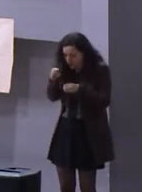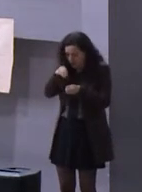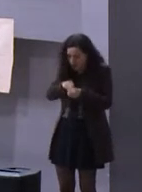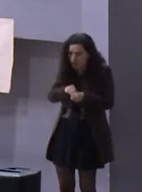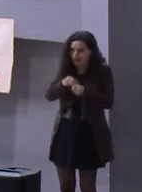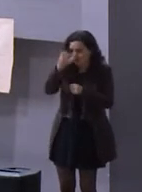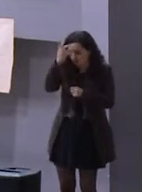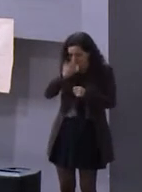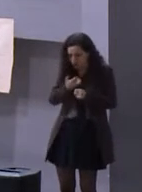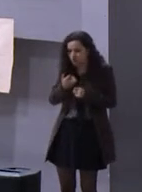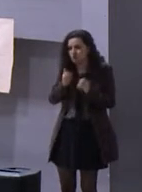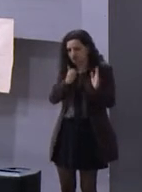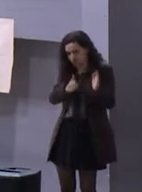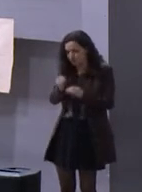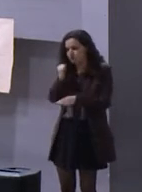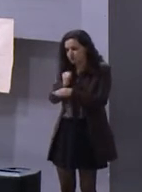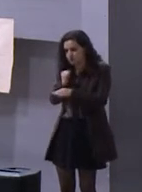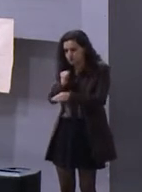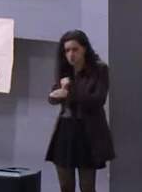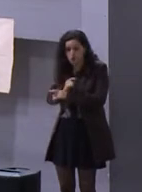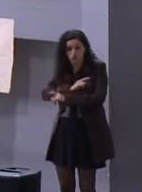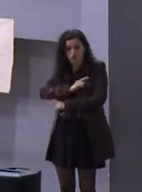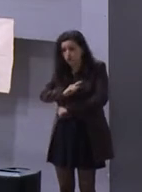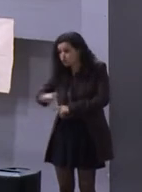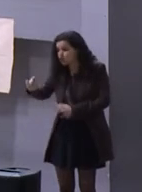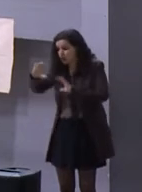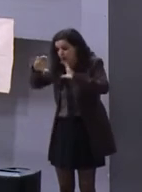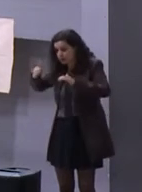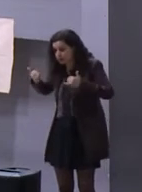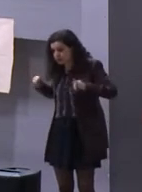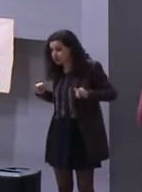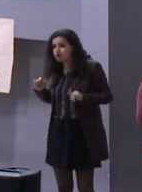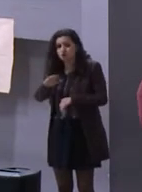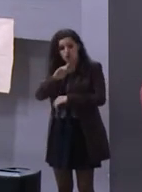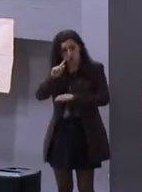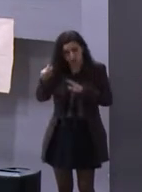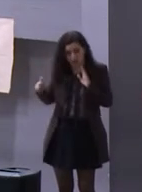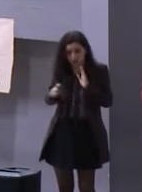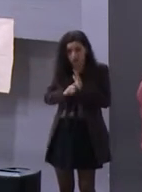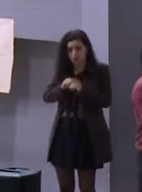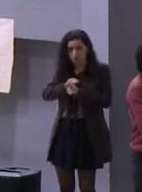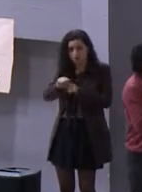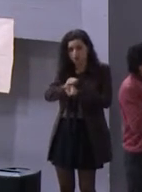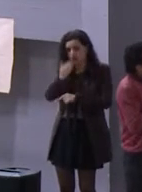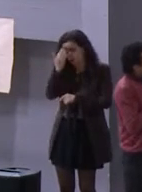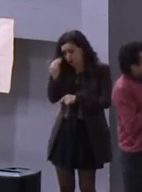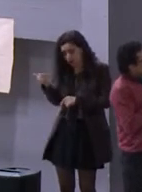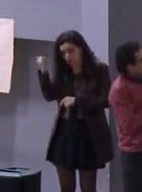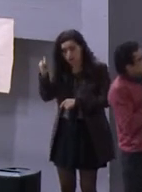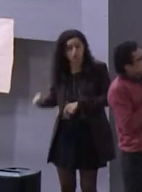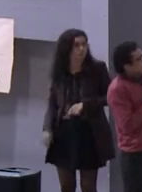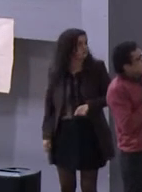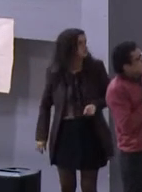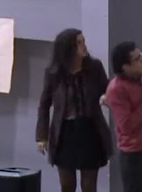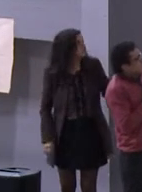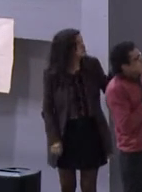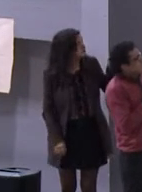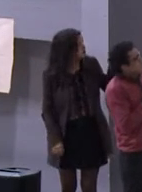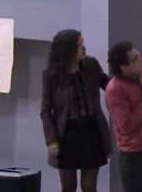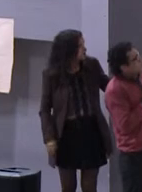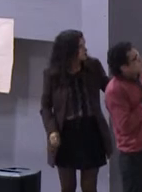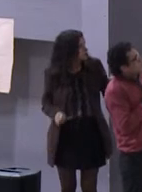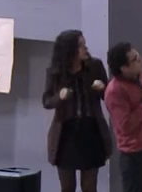planeación institucional. O sea, no es solo dar clase, es todo el ejercicio académico. Entonces, aquí está el tema del periodo